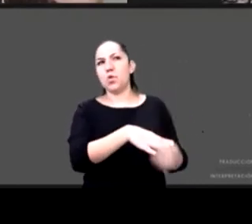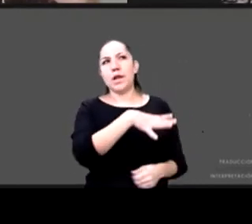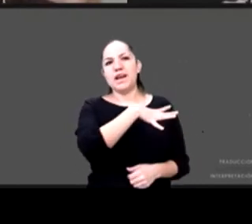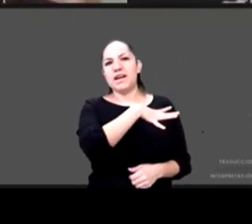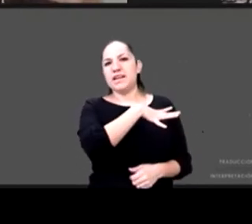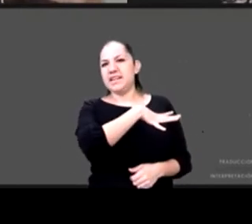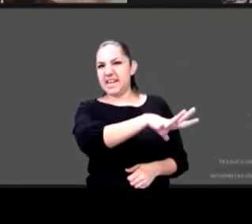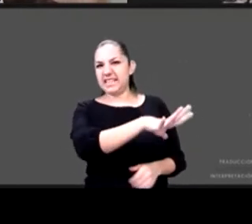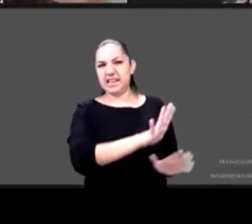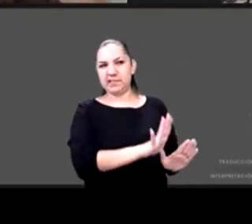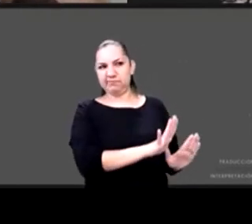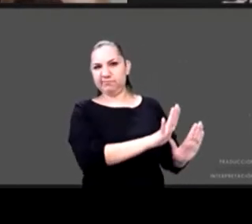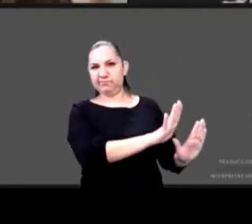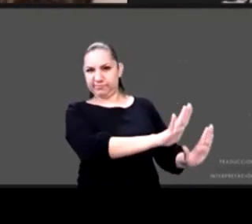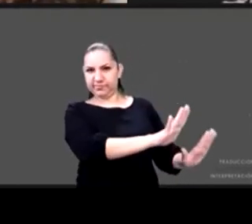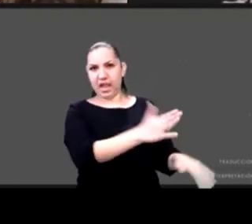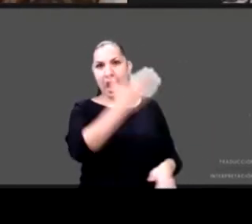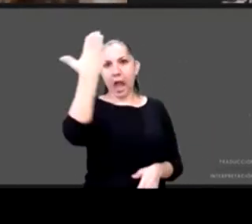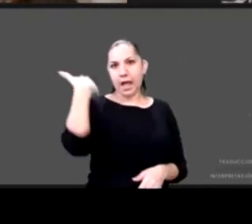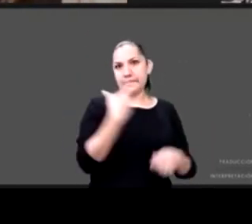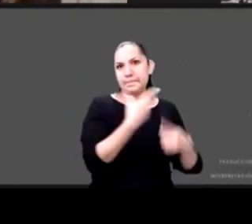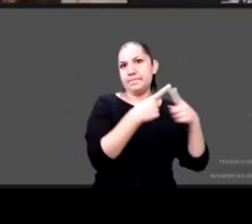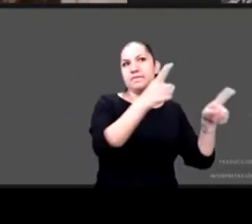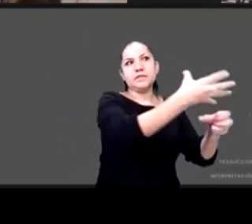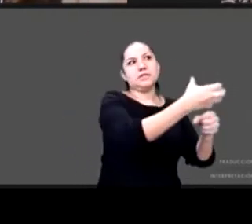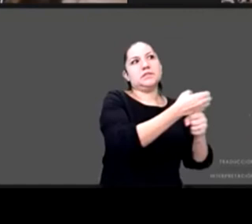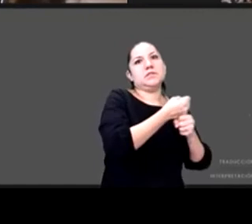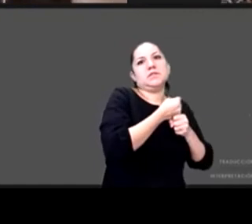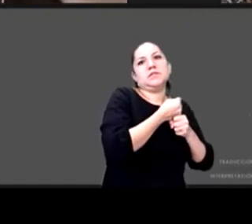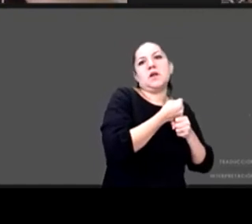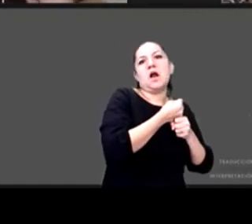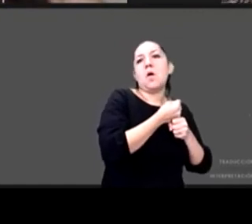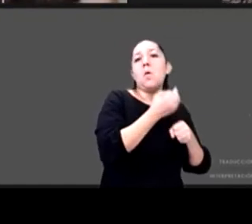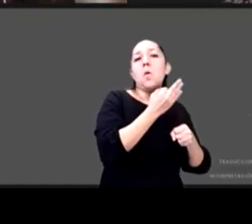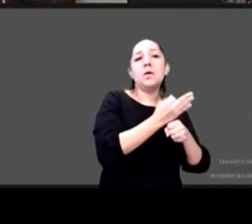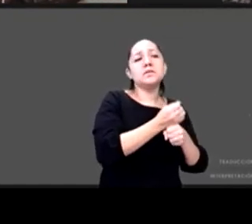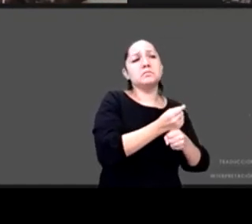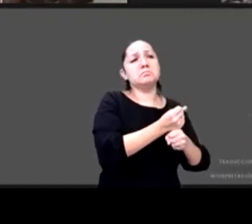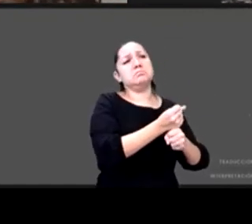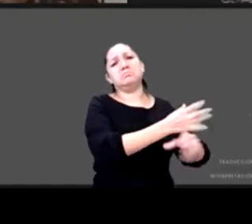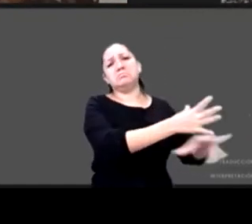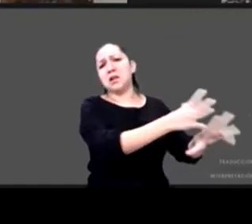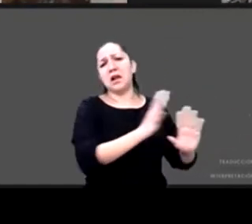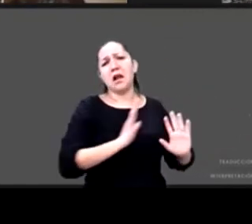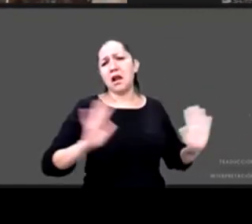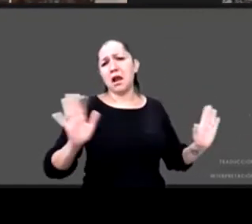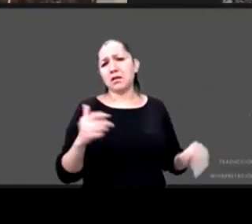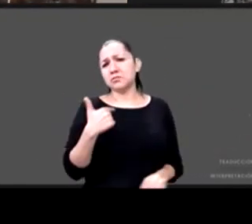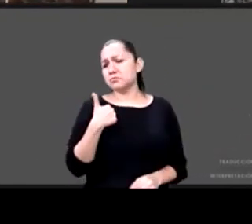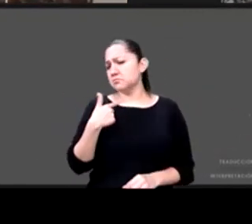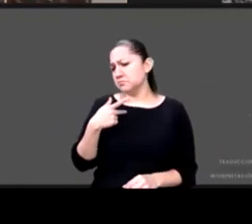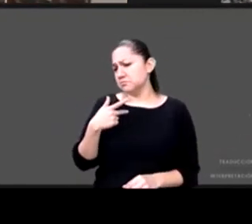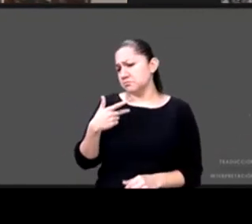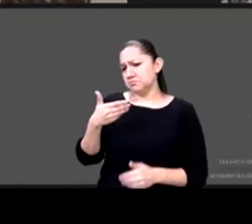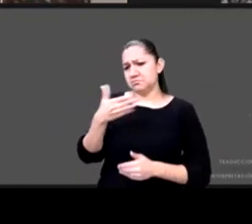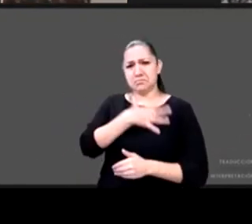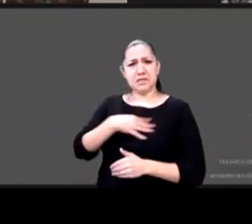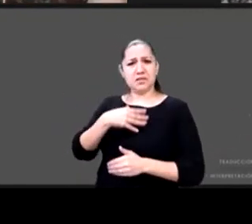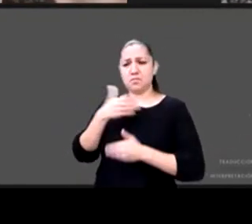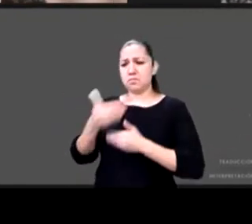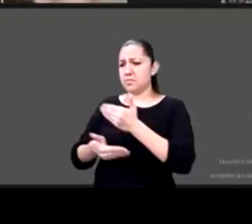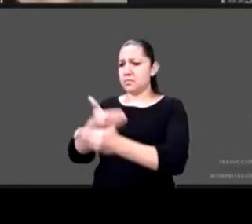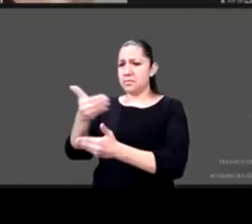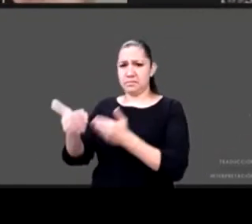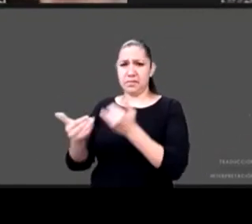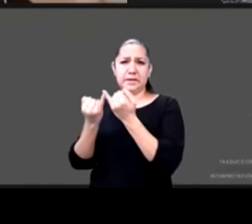a esa disposición de no querer estar, que de hecho me parece una de las discusiones más interesantes al hablar de juventudes en tiempo de